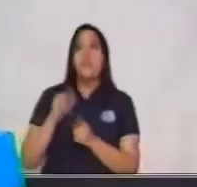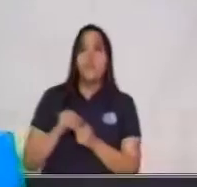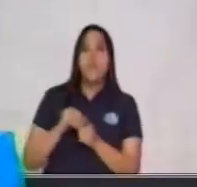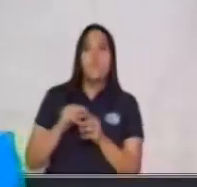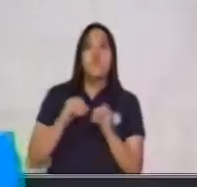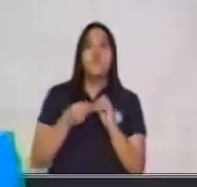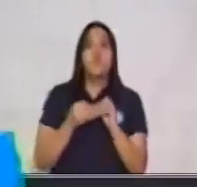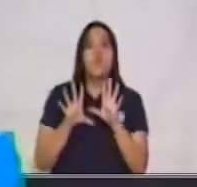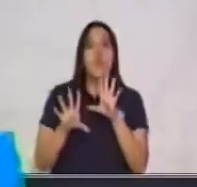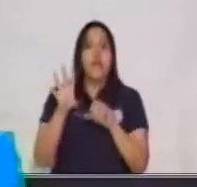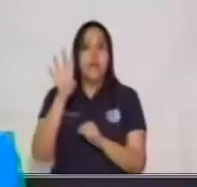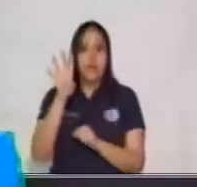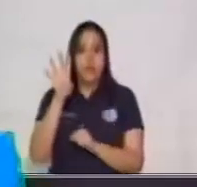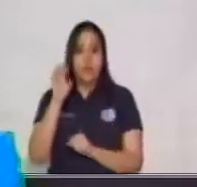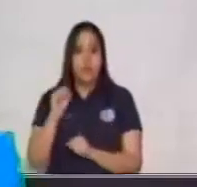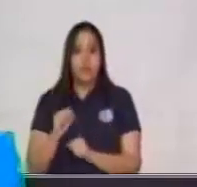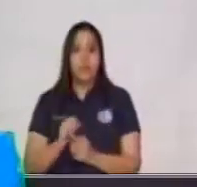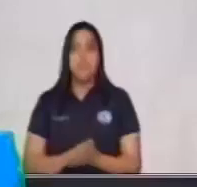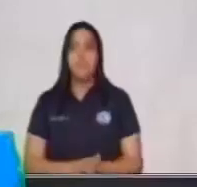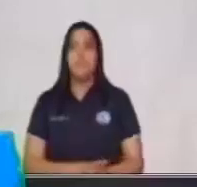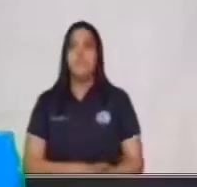14.